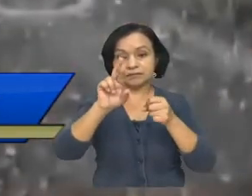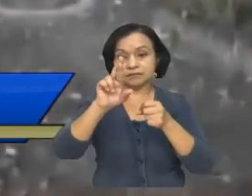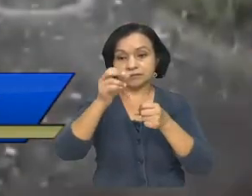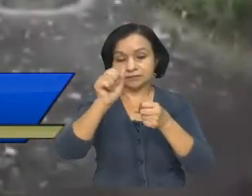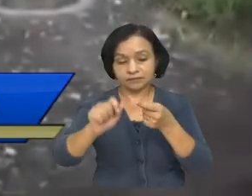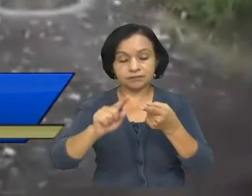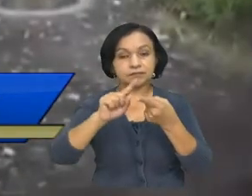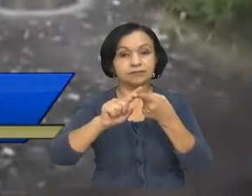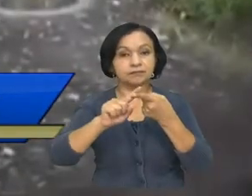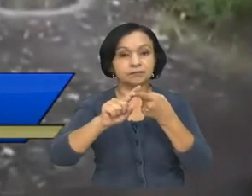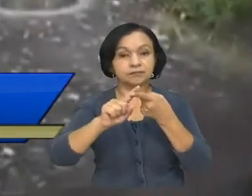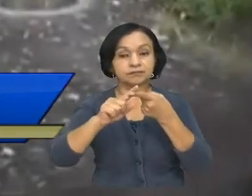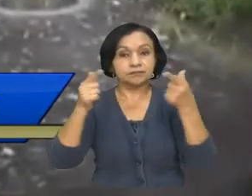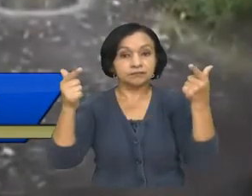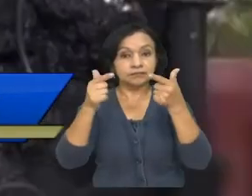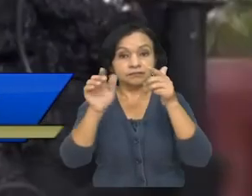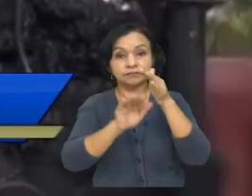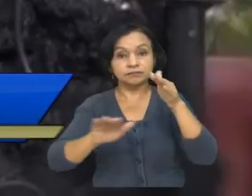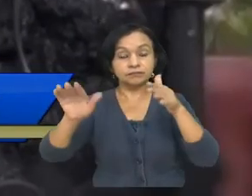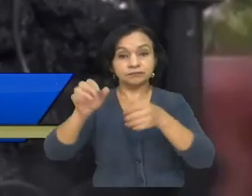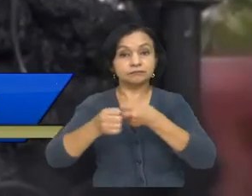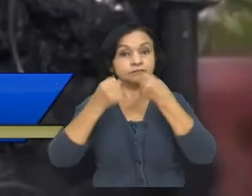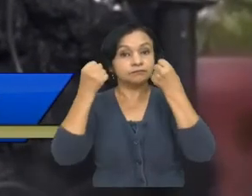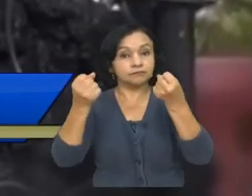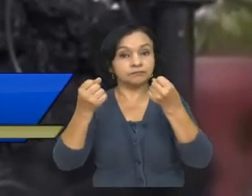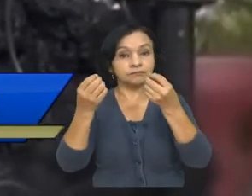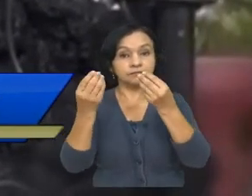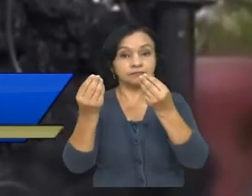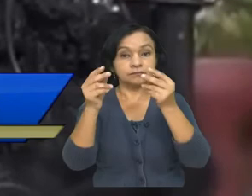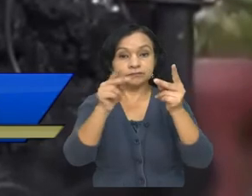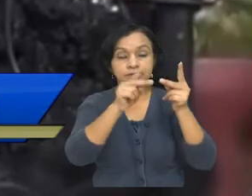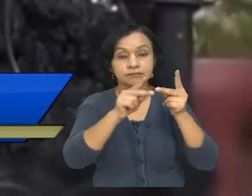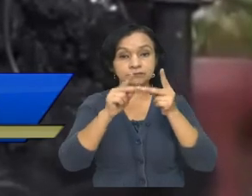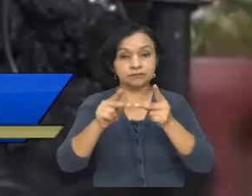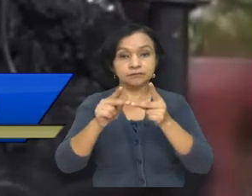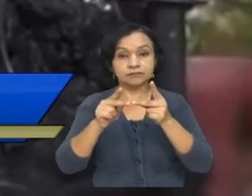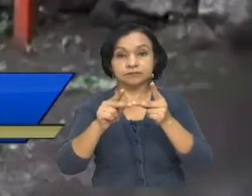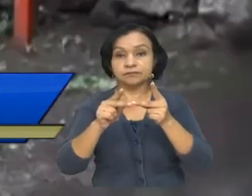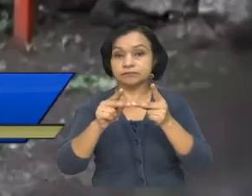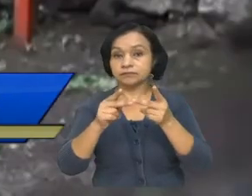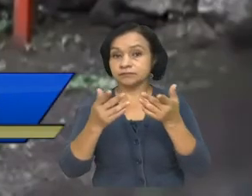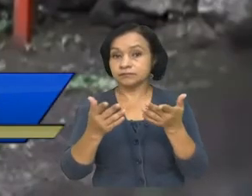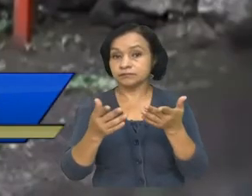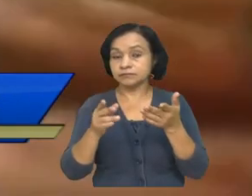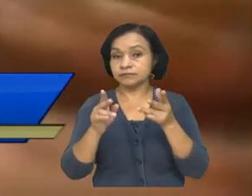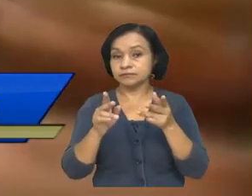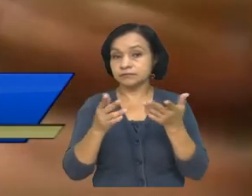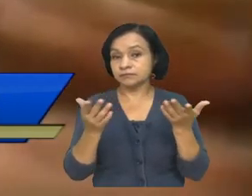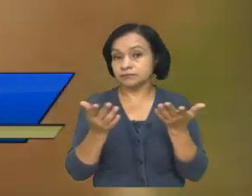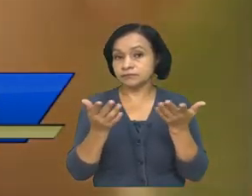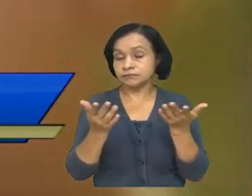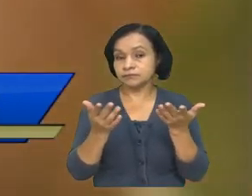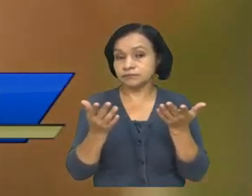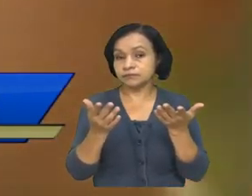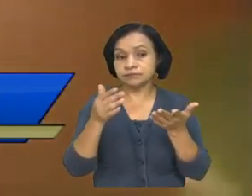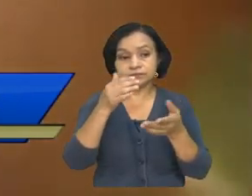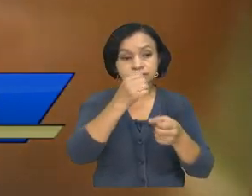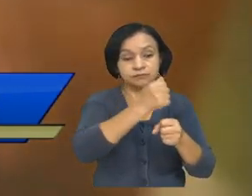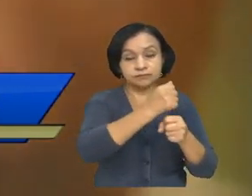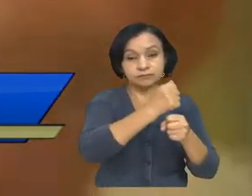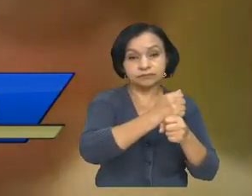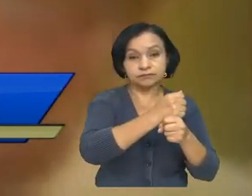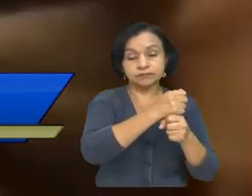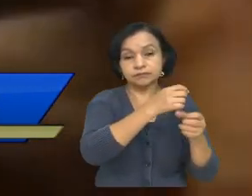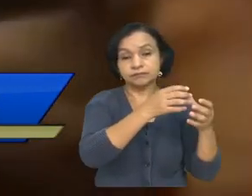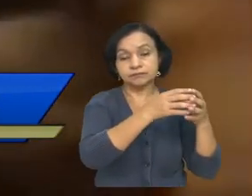porque cuando ya los combates eran más fuertes, mucha de la gente de Santa Rosa tenía como un centro operativo la parte también